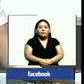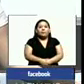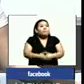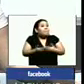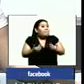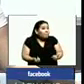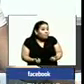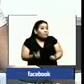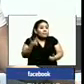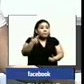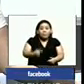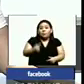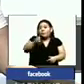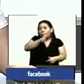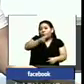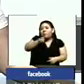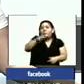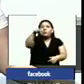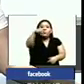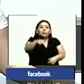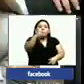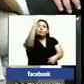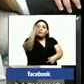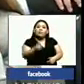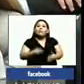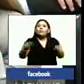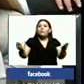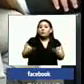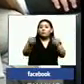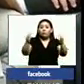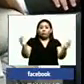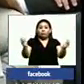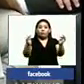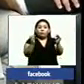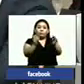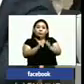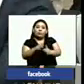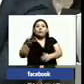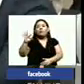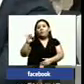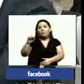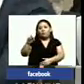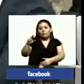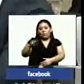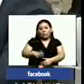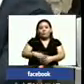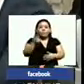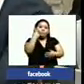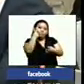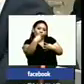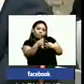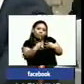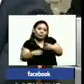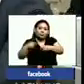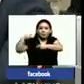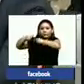Bien, vamos a seguir con más informaciones. Este día se realizó el foro sobre la ley de registro genético.